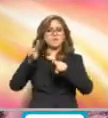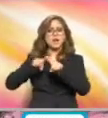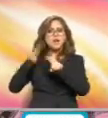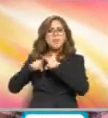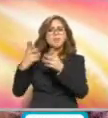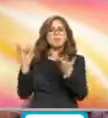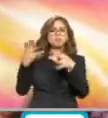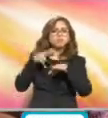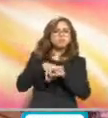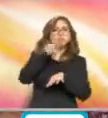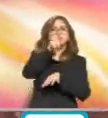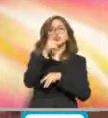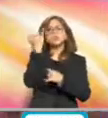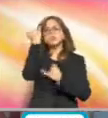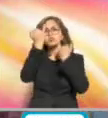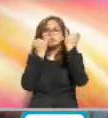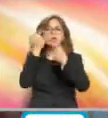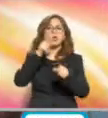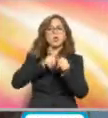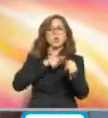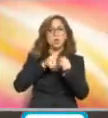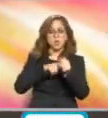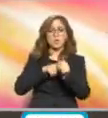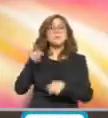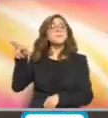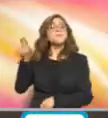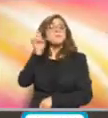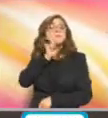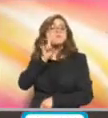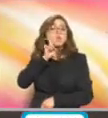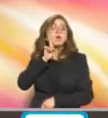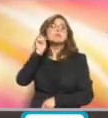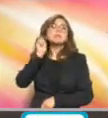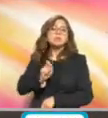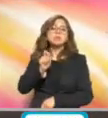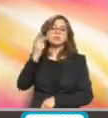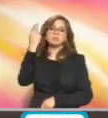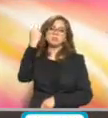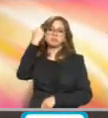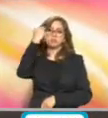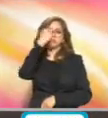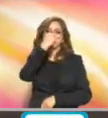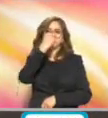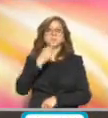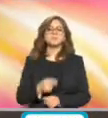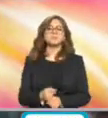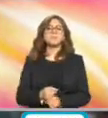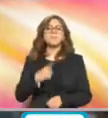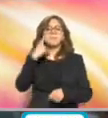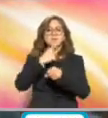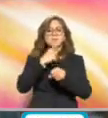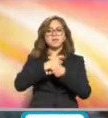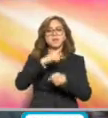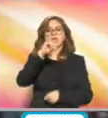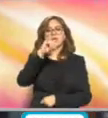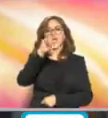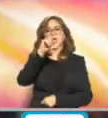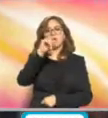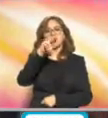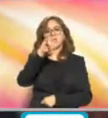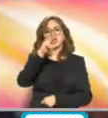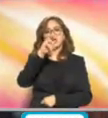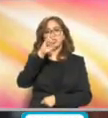que tú la quieras. imaginación. Aquí con Marbella lo que hicimos fue aplicar, dimos iluminación en esta parte de